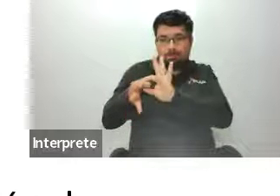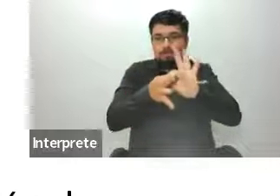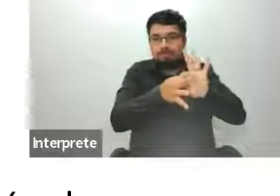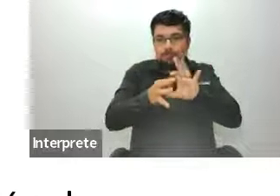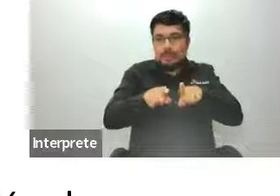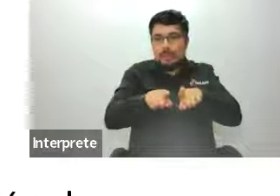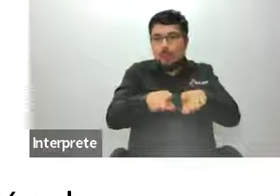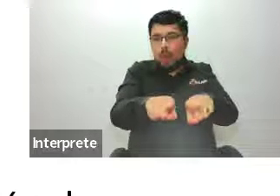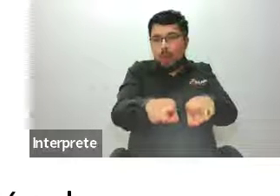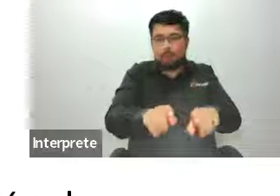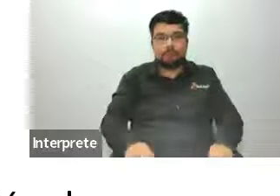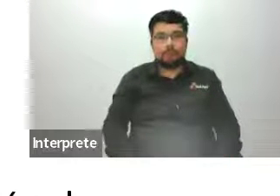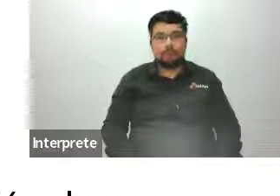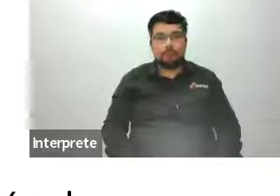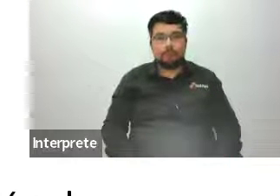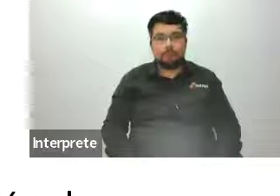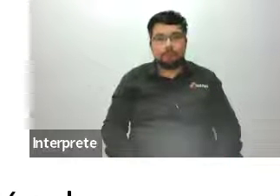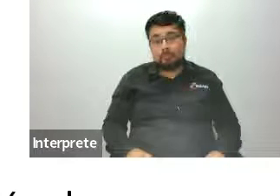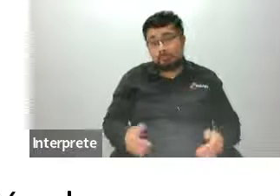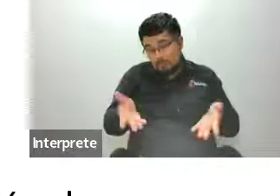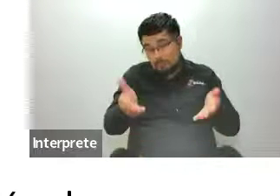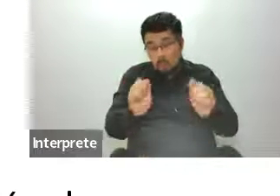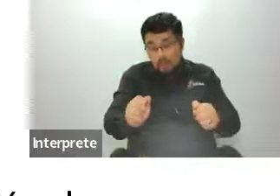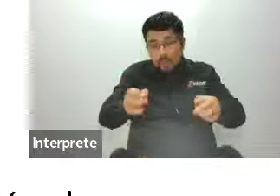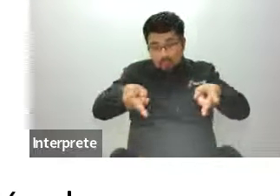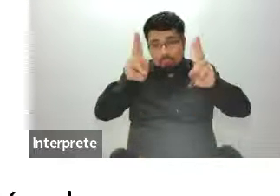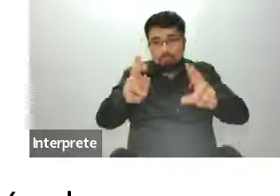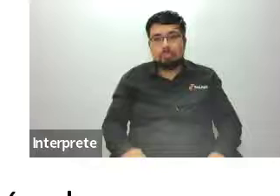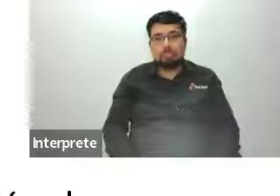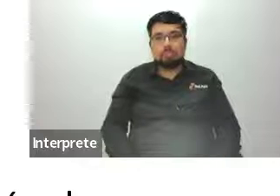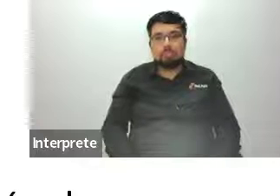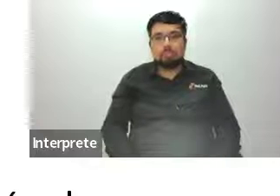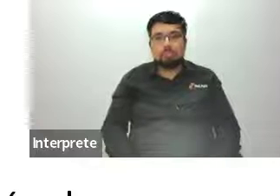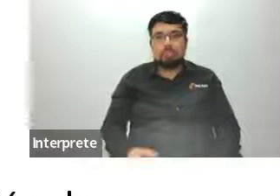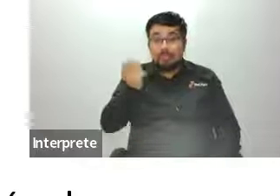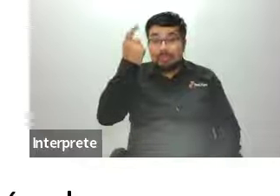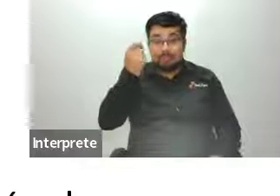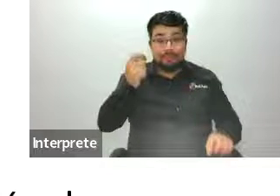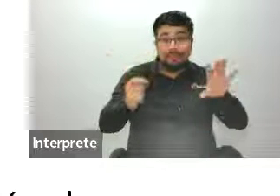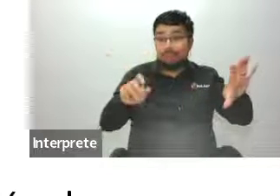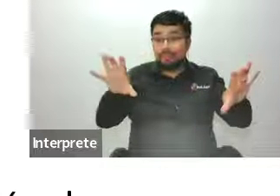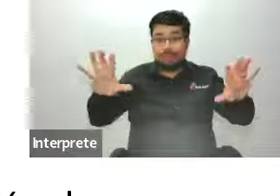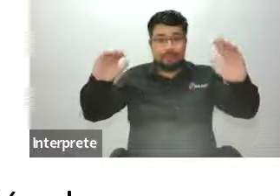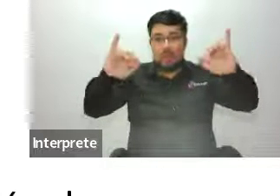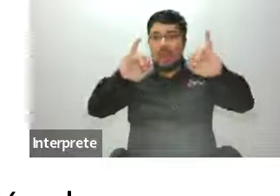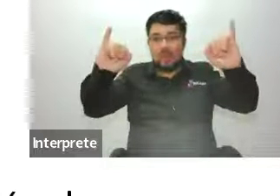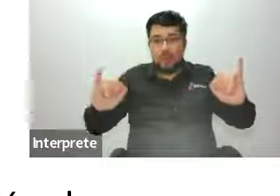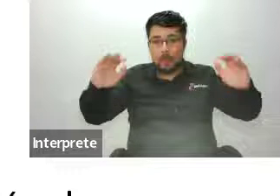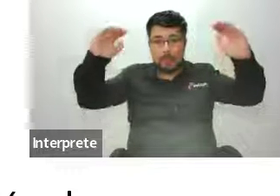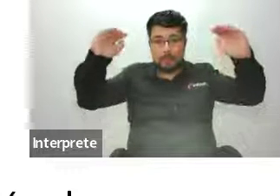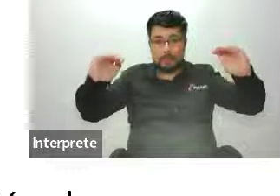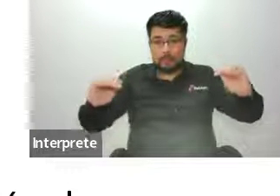¿sí? Lo puedo hacer de esa forma. Entonces, la modalidad también limita